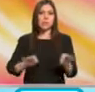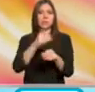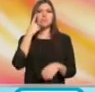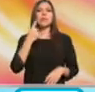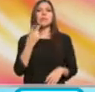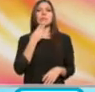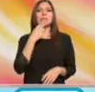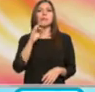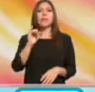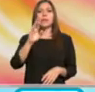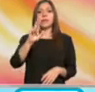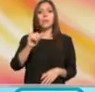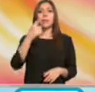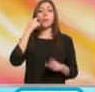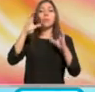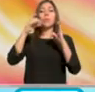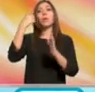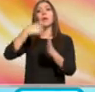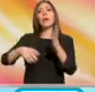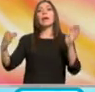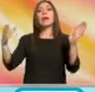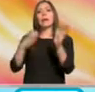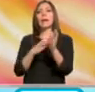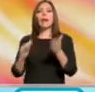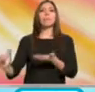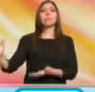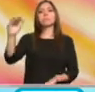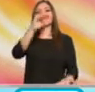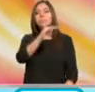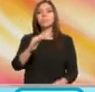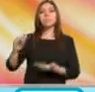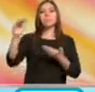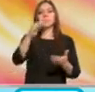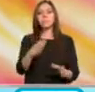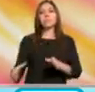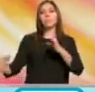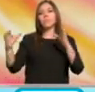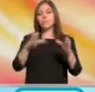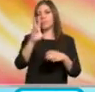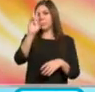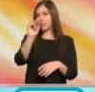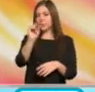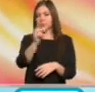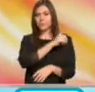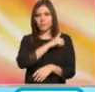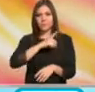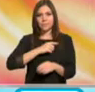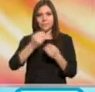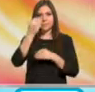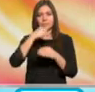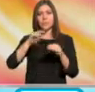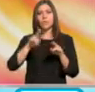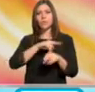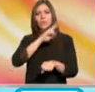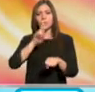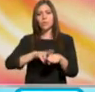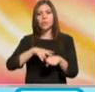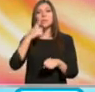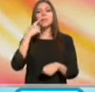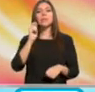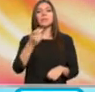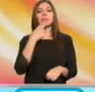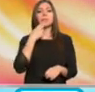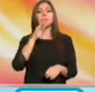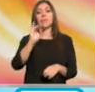fibra? Ojo, no se trata de estar comprando cajas y botes de fibra, no, sino comer una cantidad adecuada. ¿Y para qué nos va a servir? La